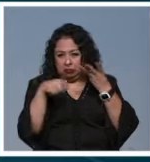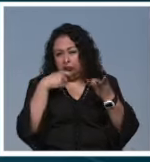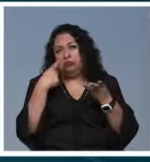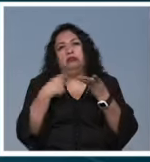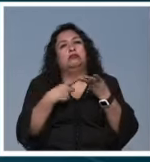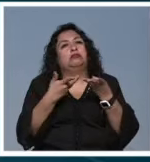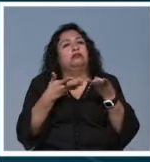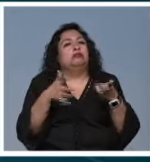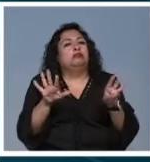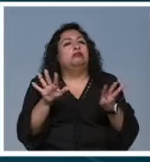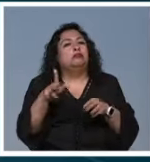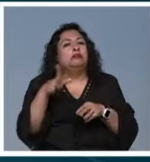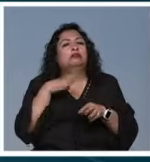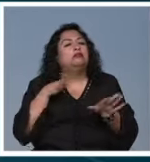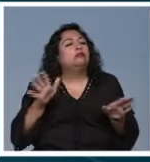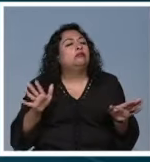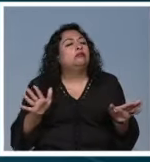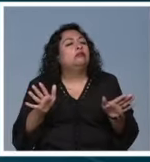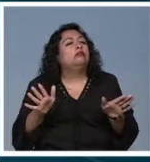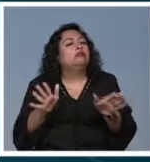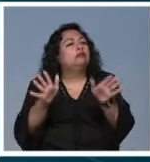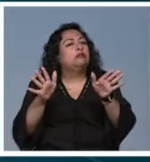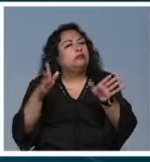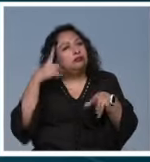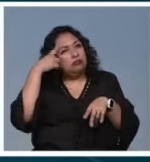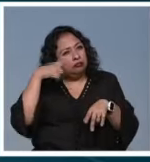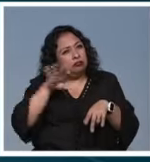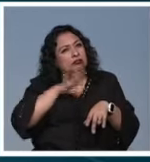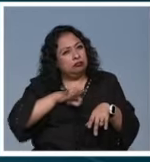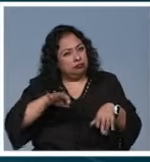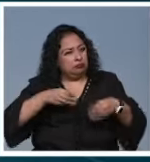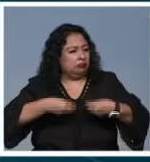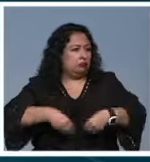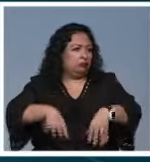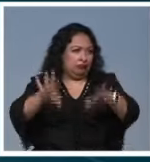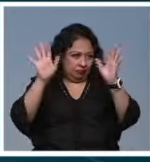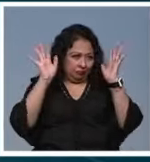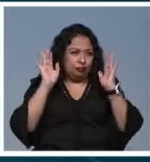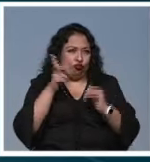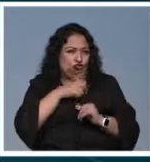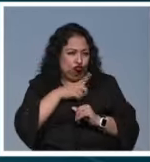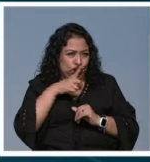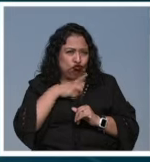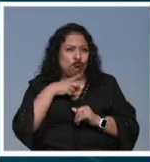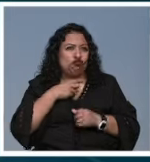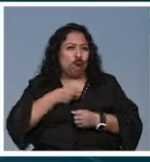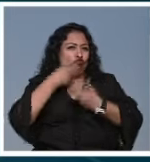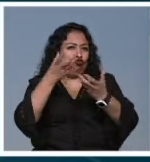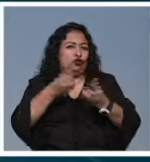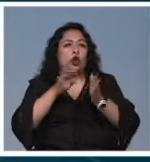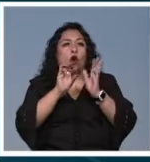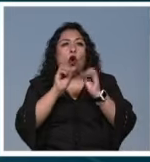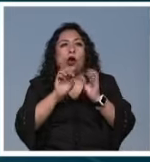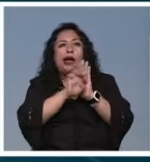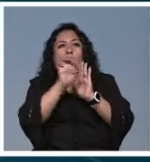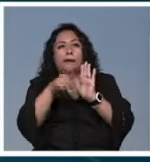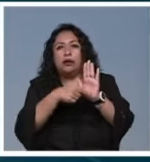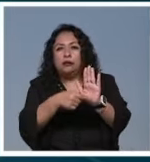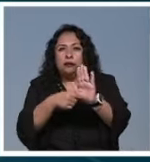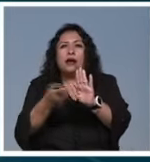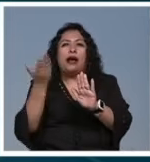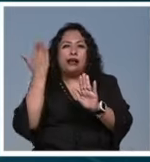como que solo es un empujoncito a veces para que puedan pues soltarse y con ejemplos también de los trabajos que pues